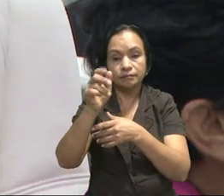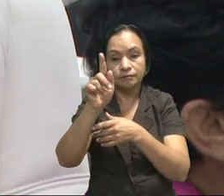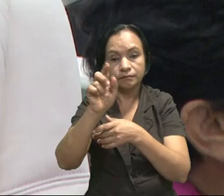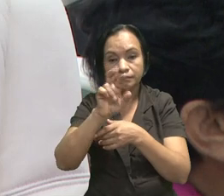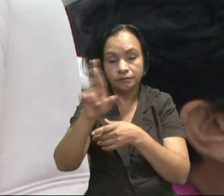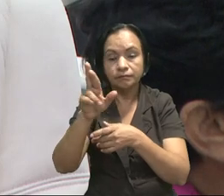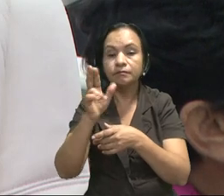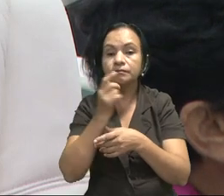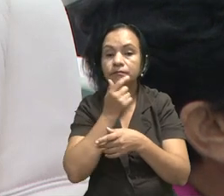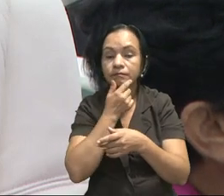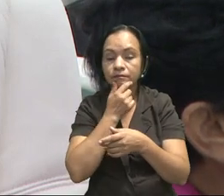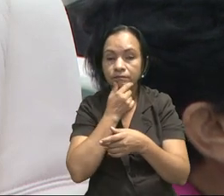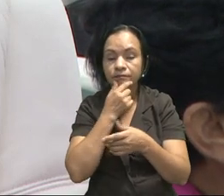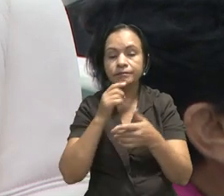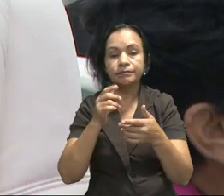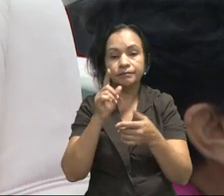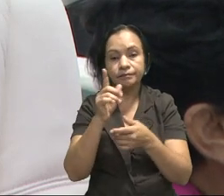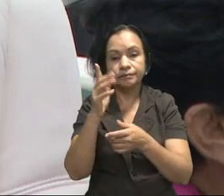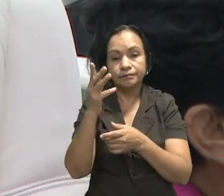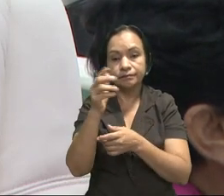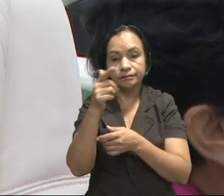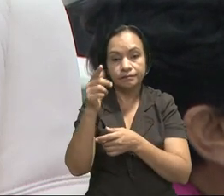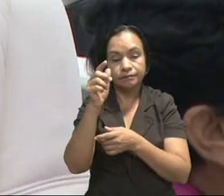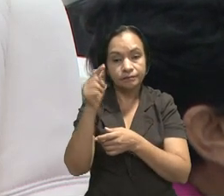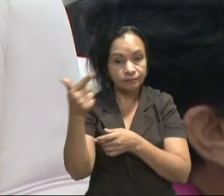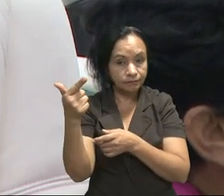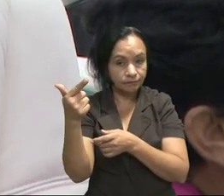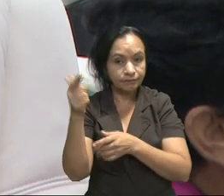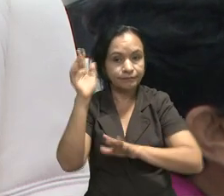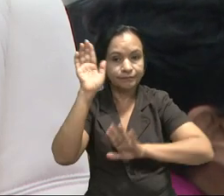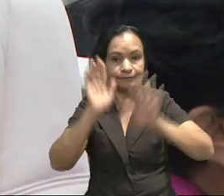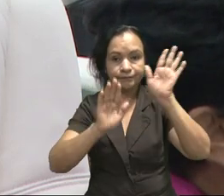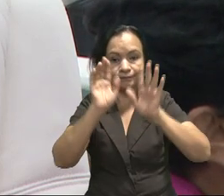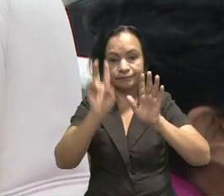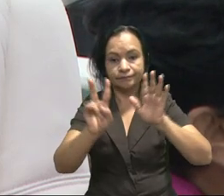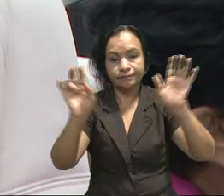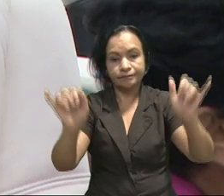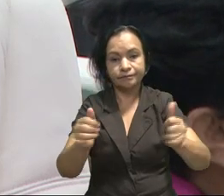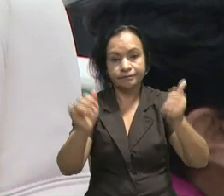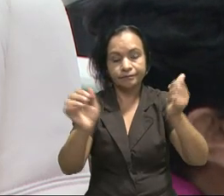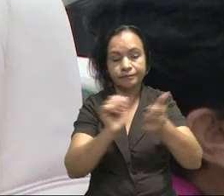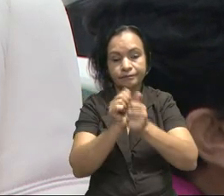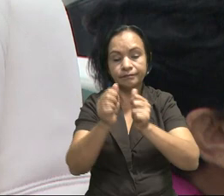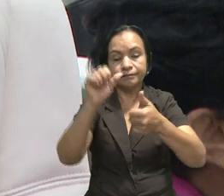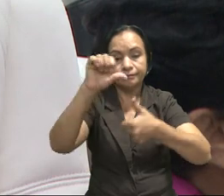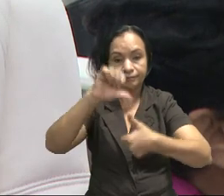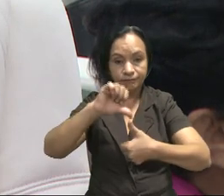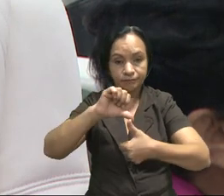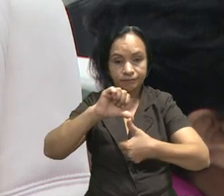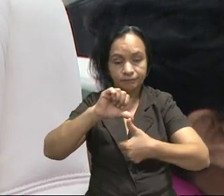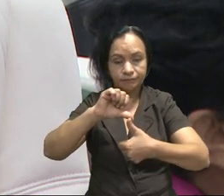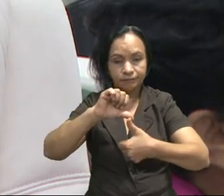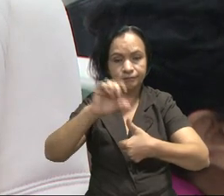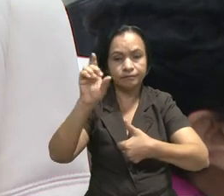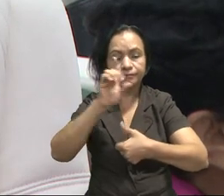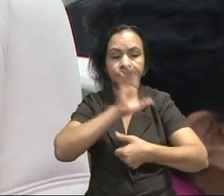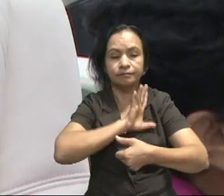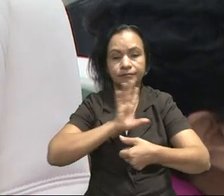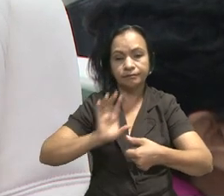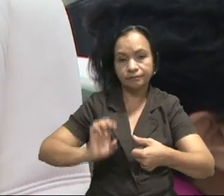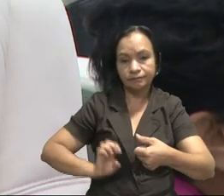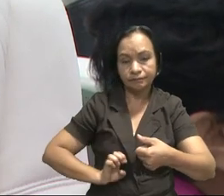de Inglaterra. En 1977 participó en los segundos Juegos Deportivos Centroamericanos, celebrados en El